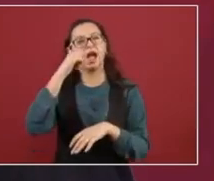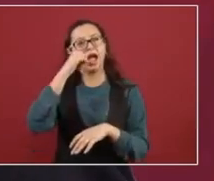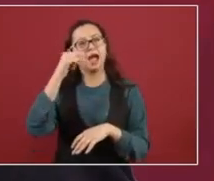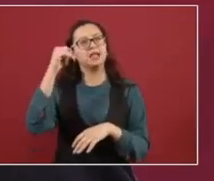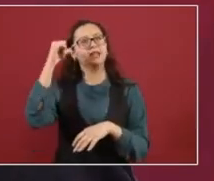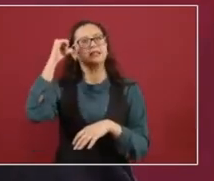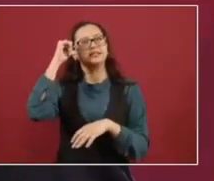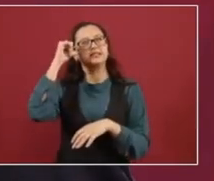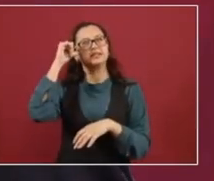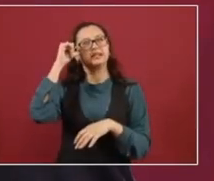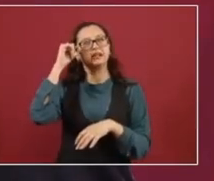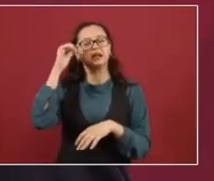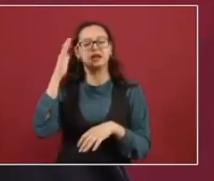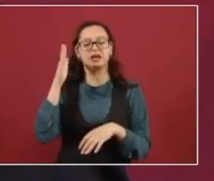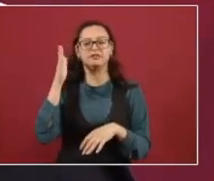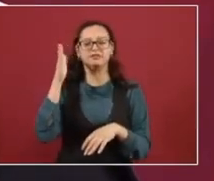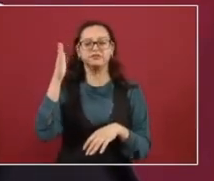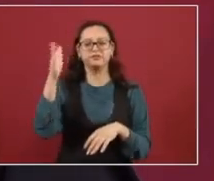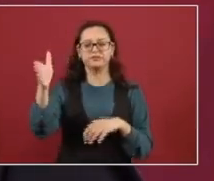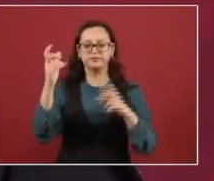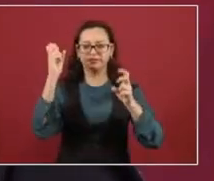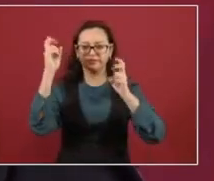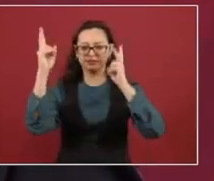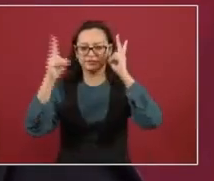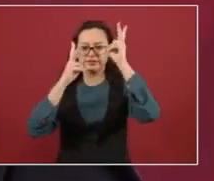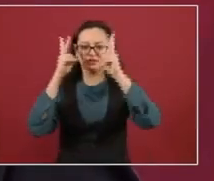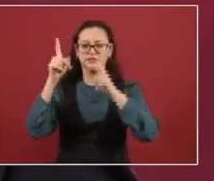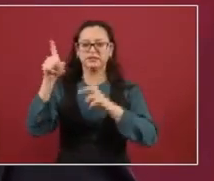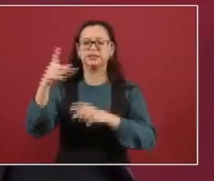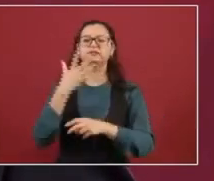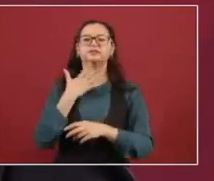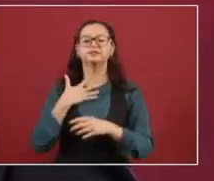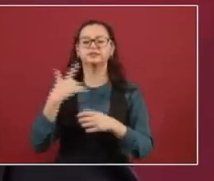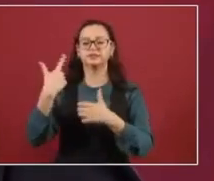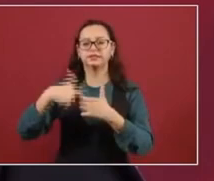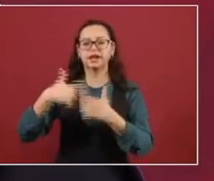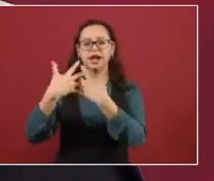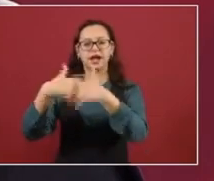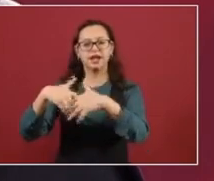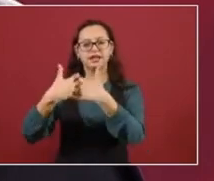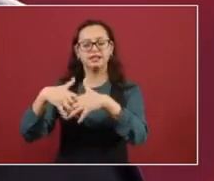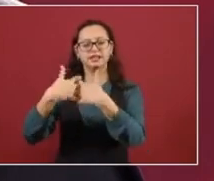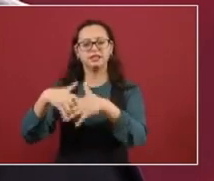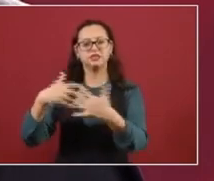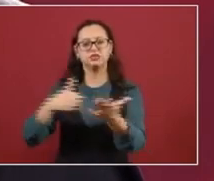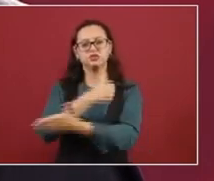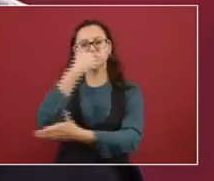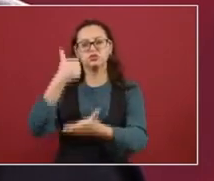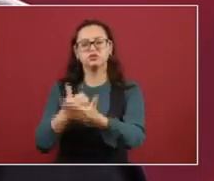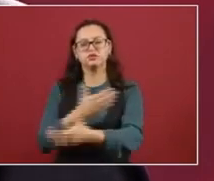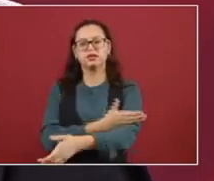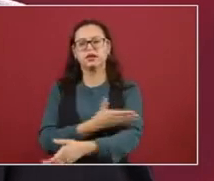tocó visitar la refinería de Ciudad Madero.